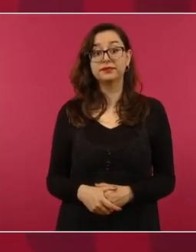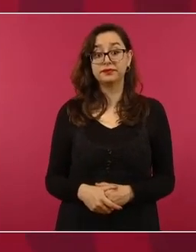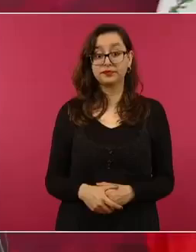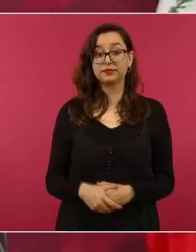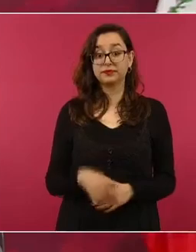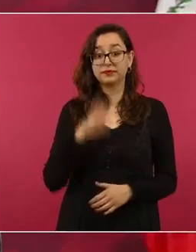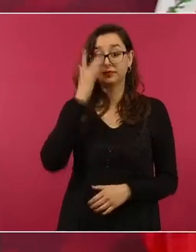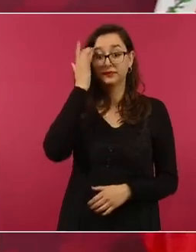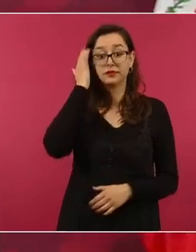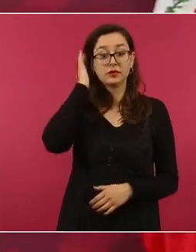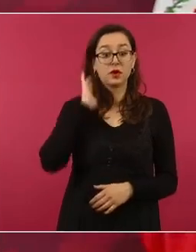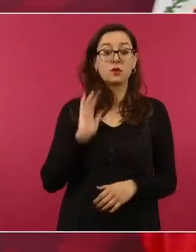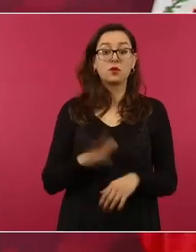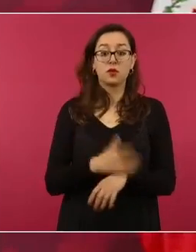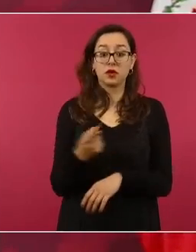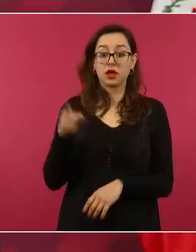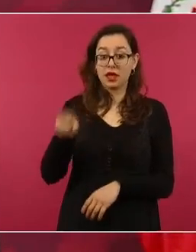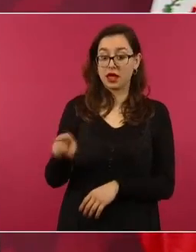son mafias